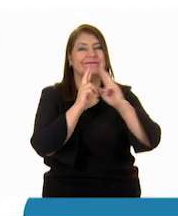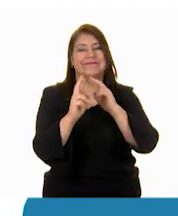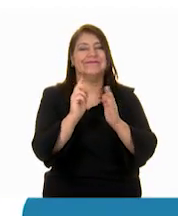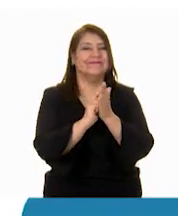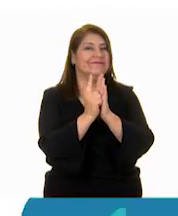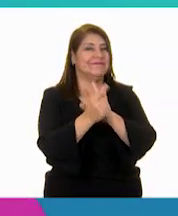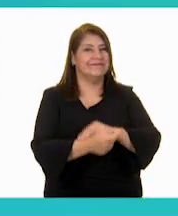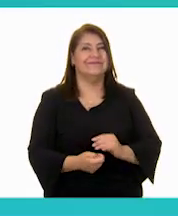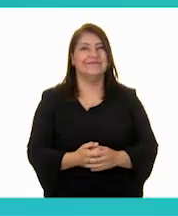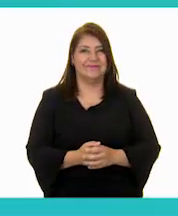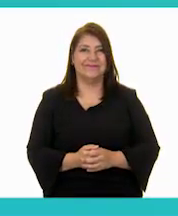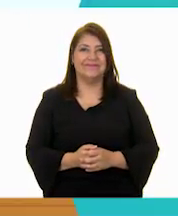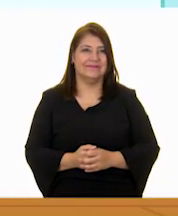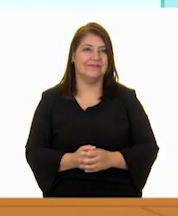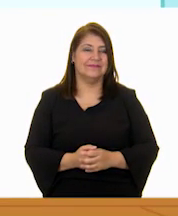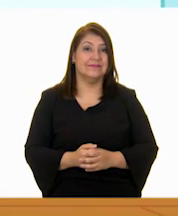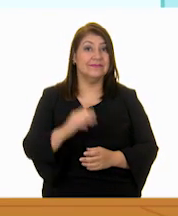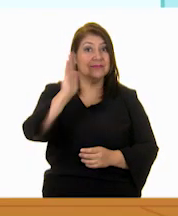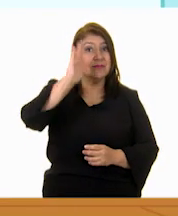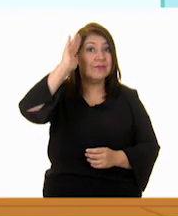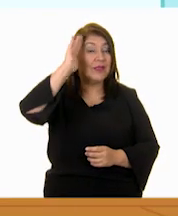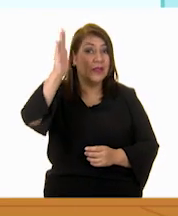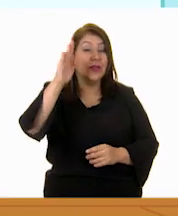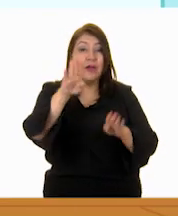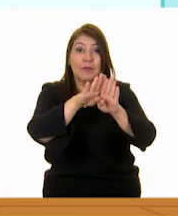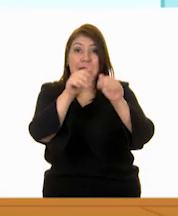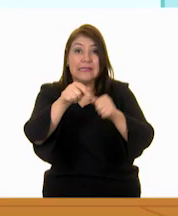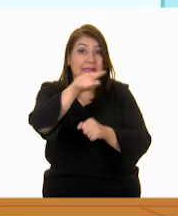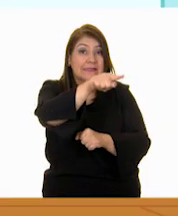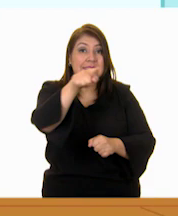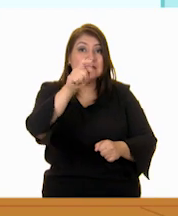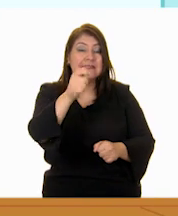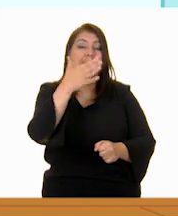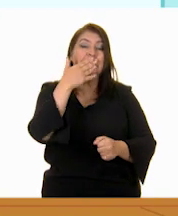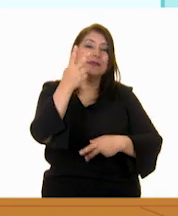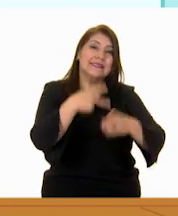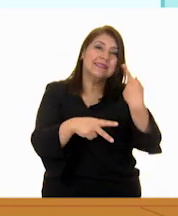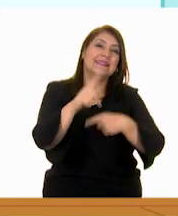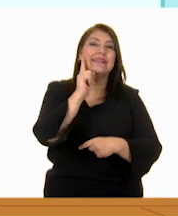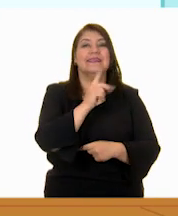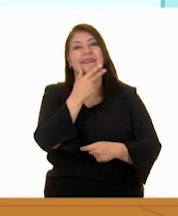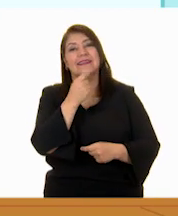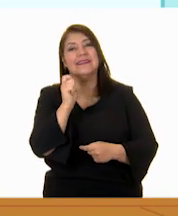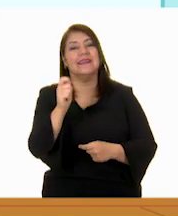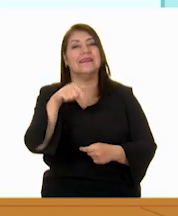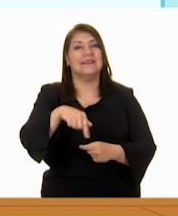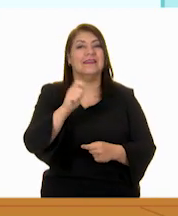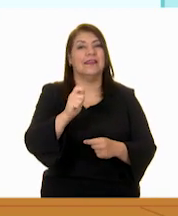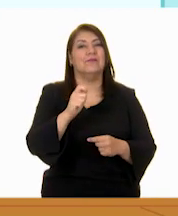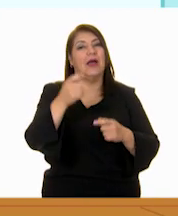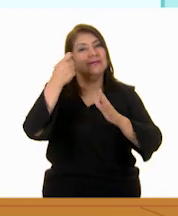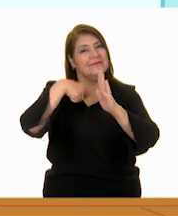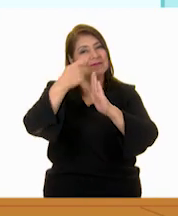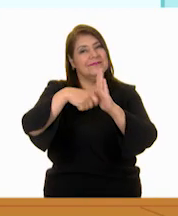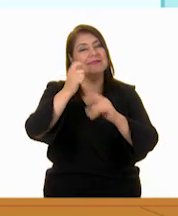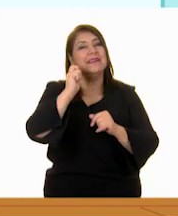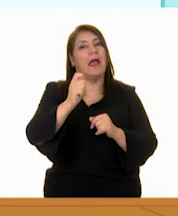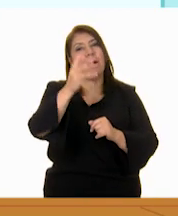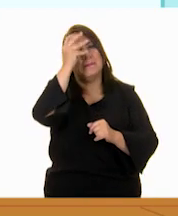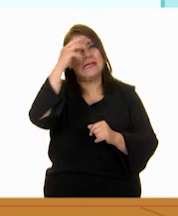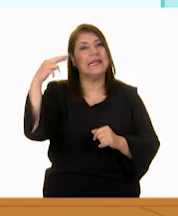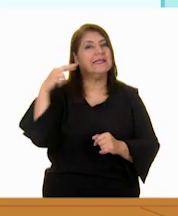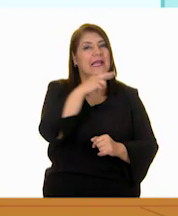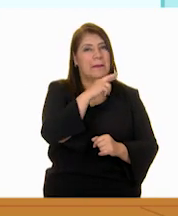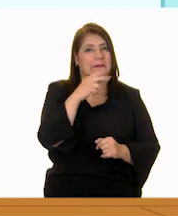contestar. Hola, ¿cómo están? Bienvenidos y bienvenidas a una cápsula más de Aprende